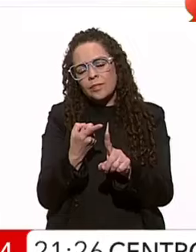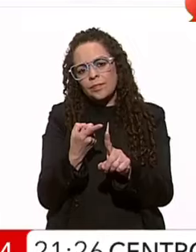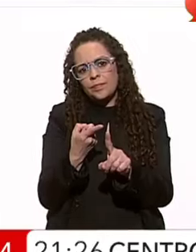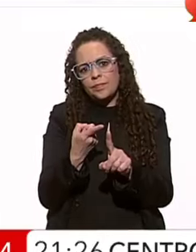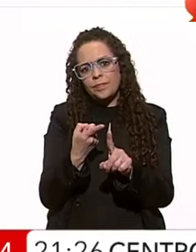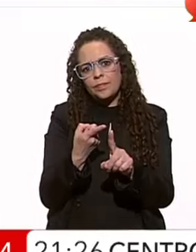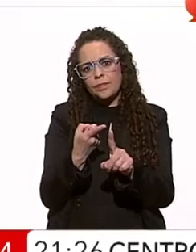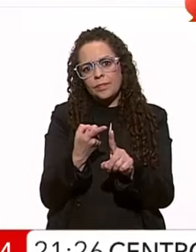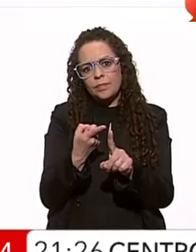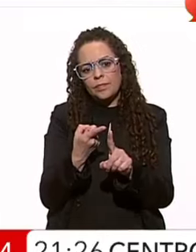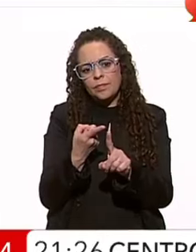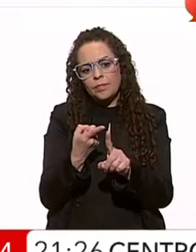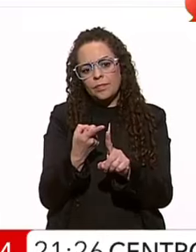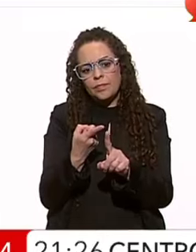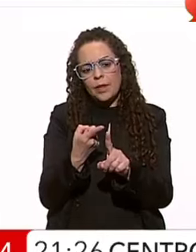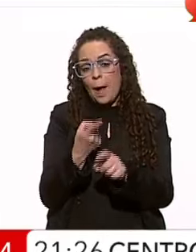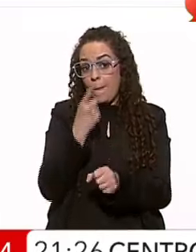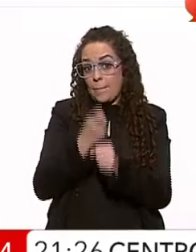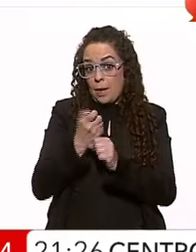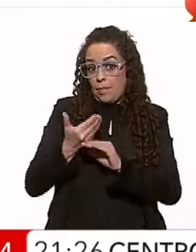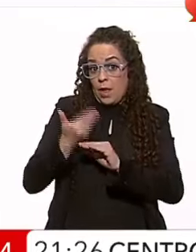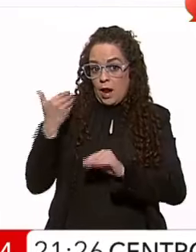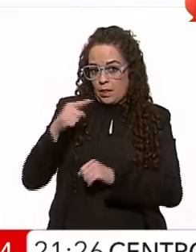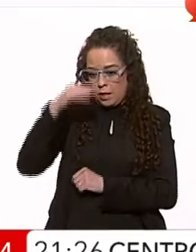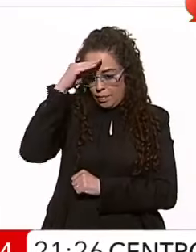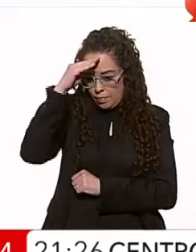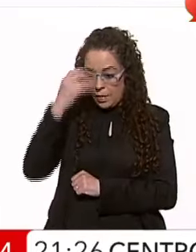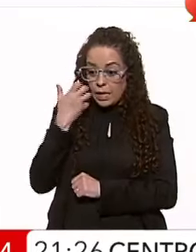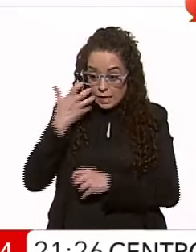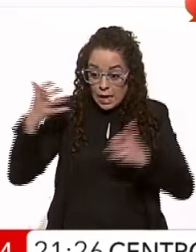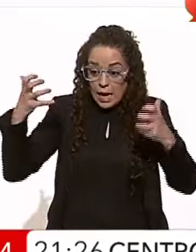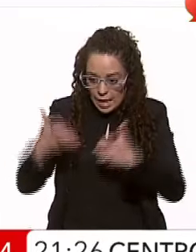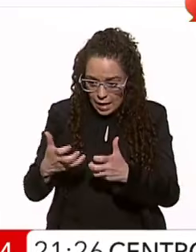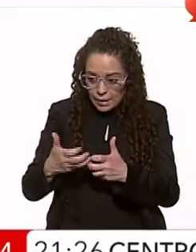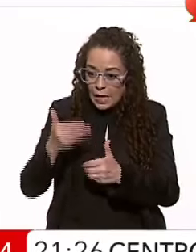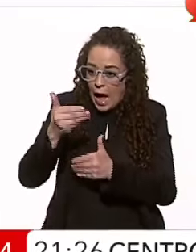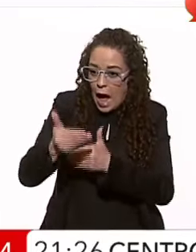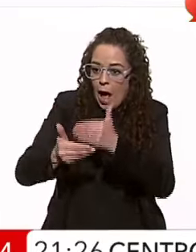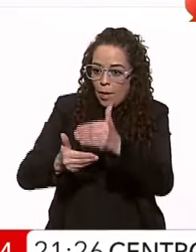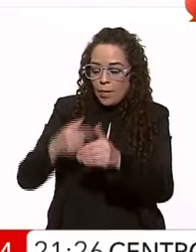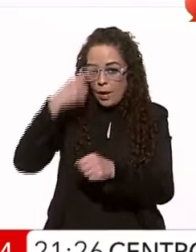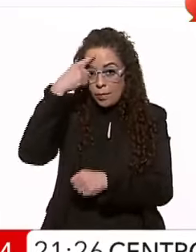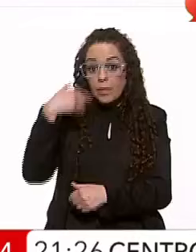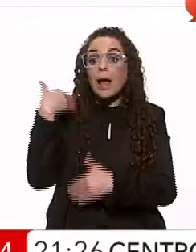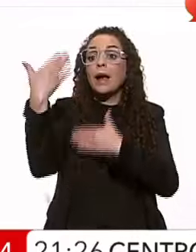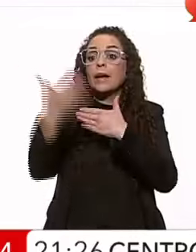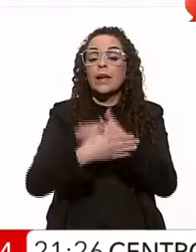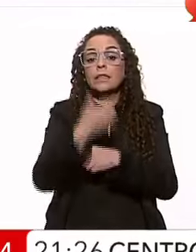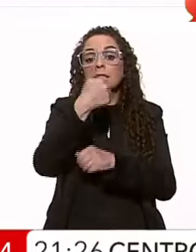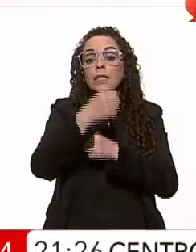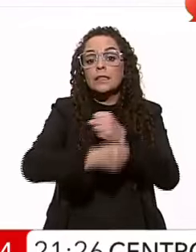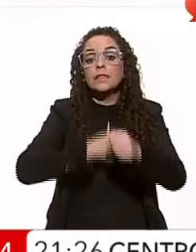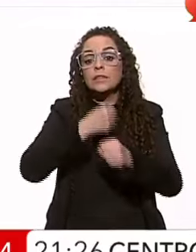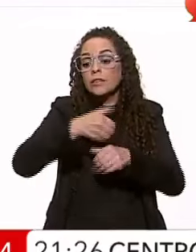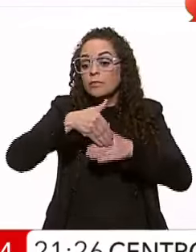intención inicial con ciertos avances que se dieron para el próximo sexenio? ¿Qué tiene en